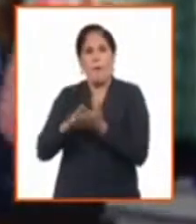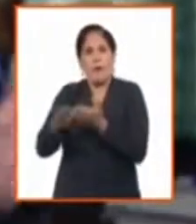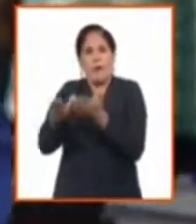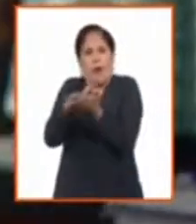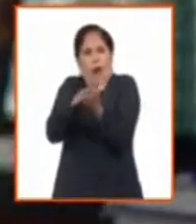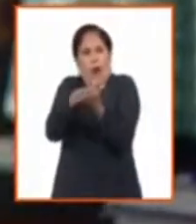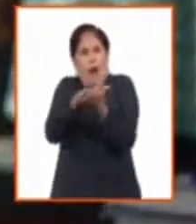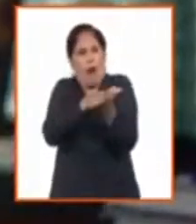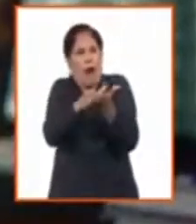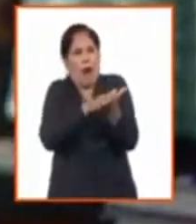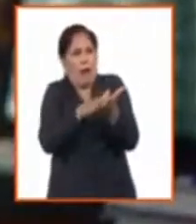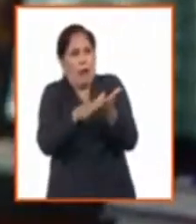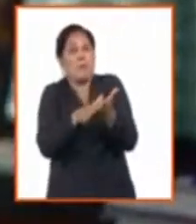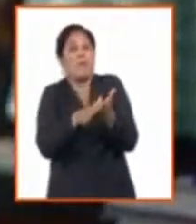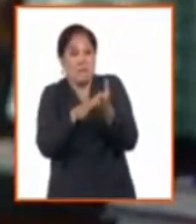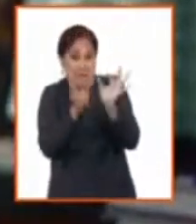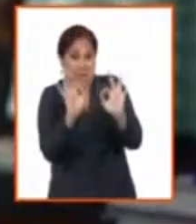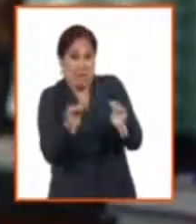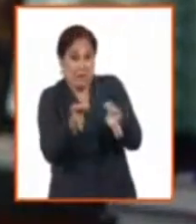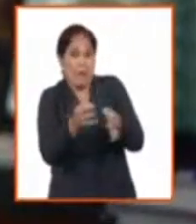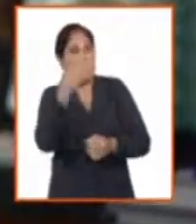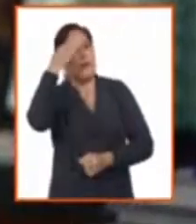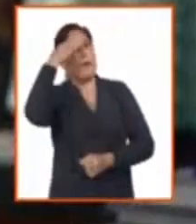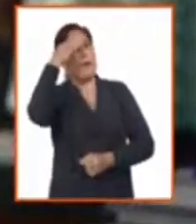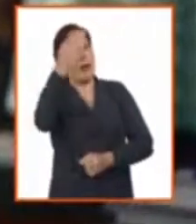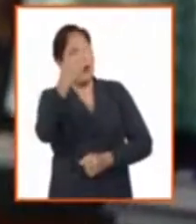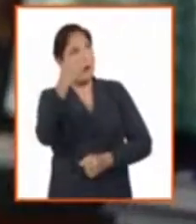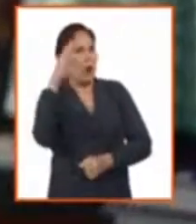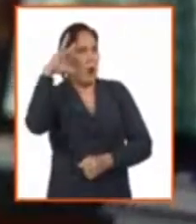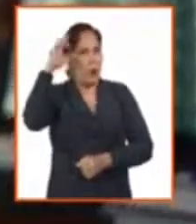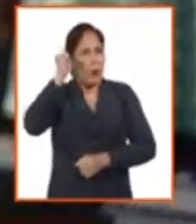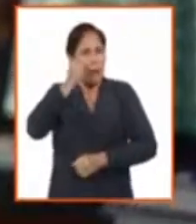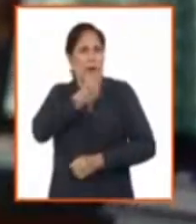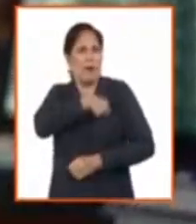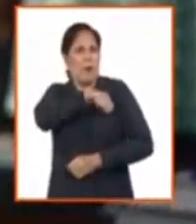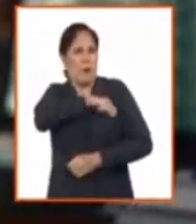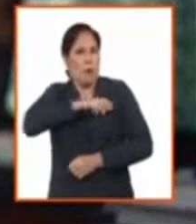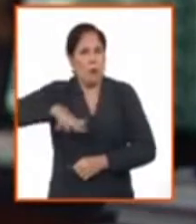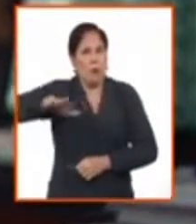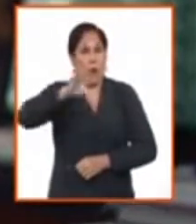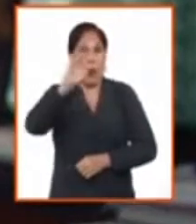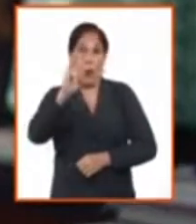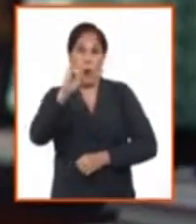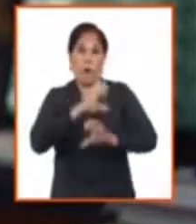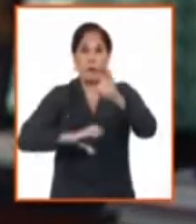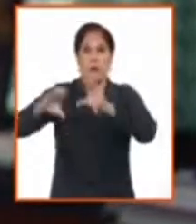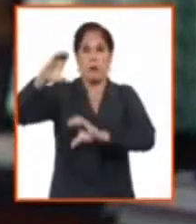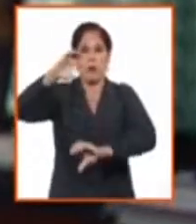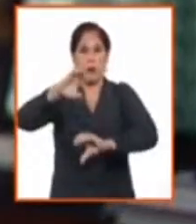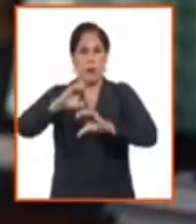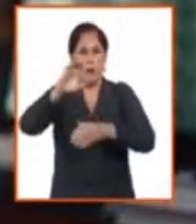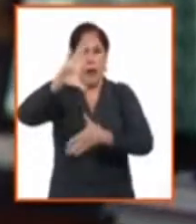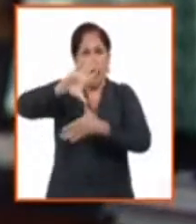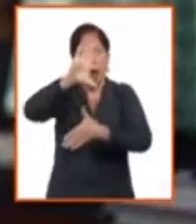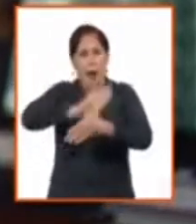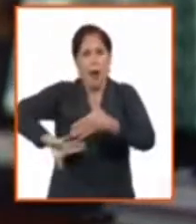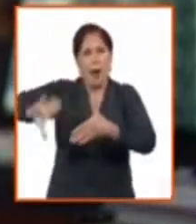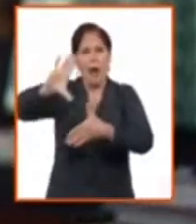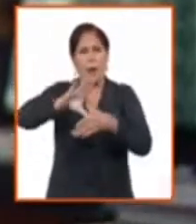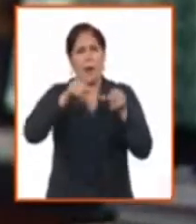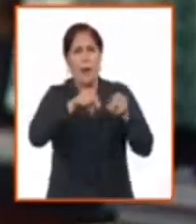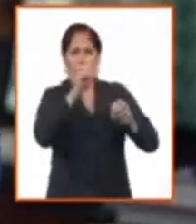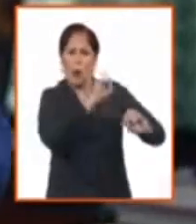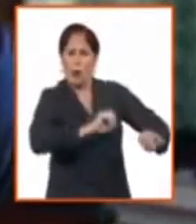incluyendo mundus gracias a esa comprensión la novena cumbre de las américas no fue exactamente lo que sus organizadores